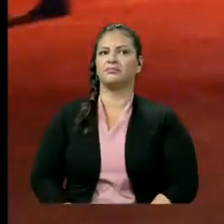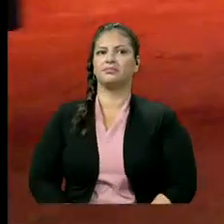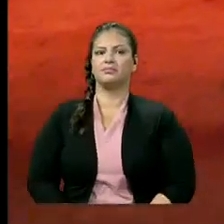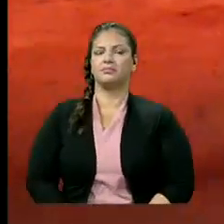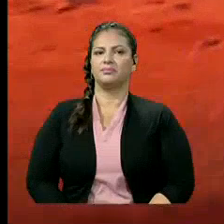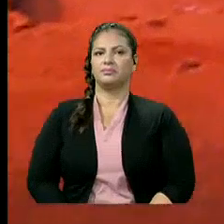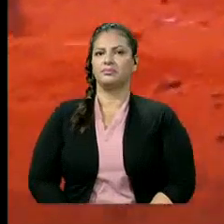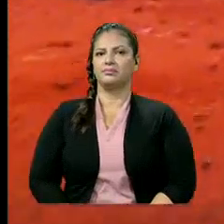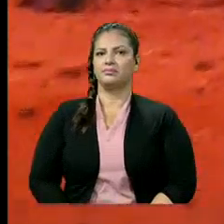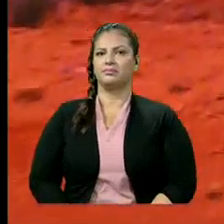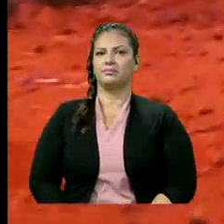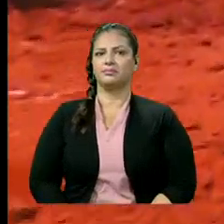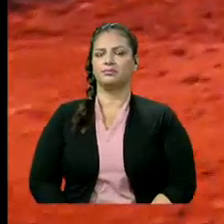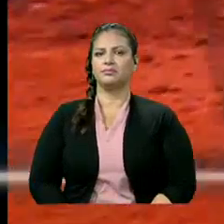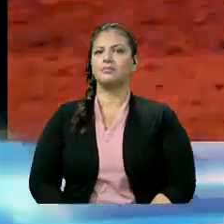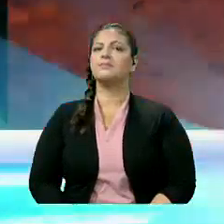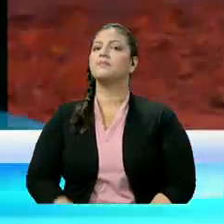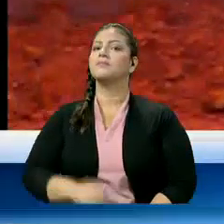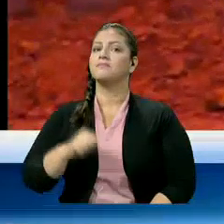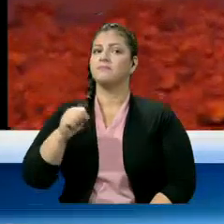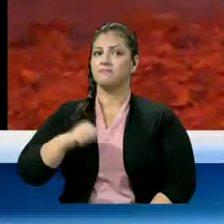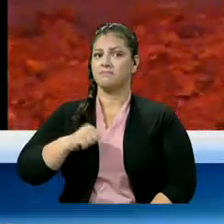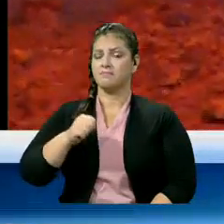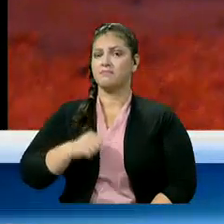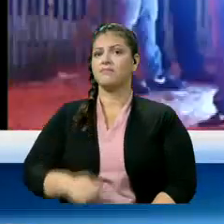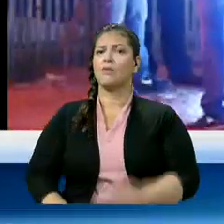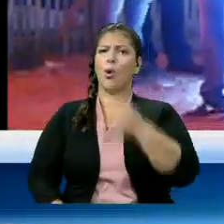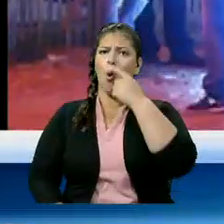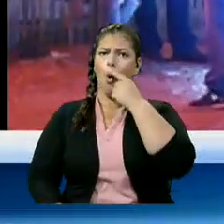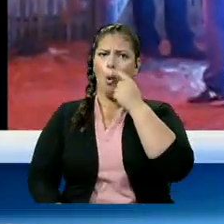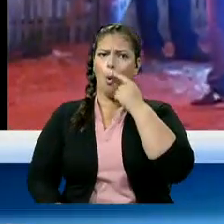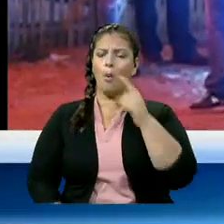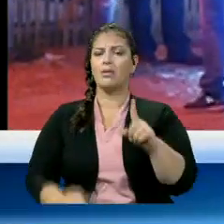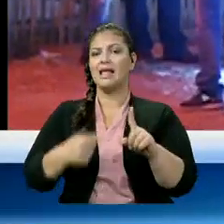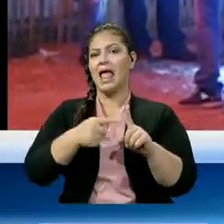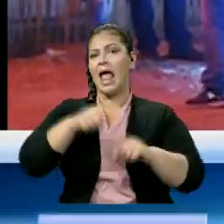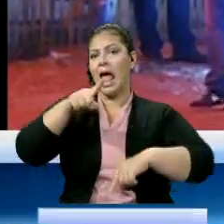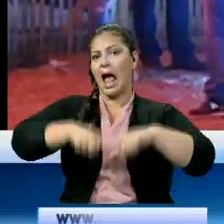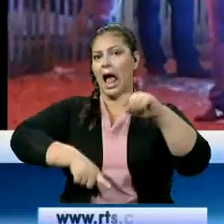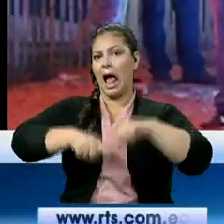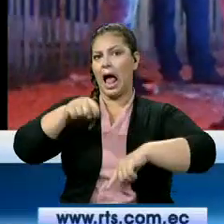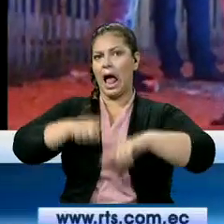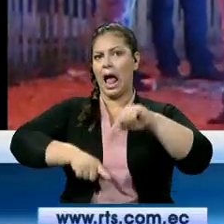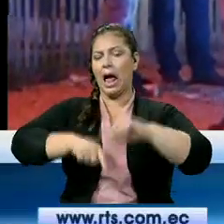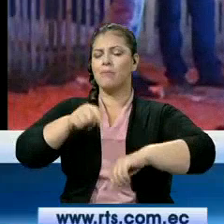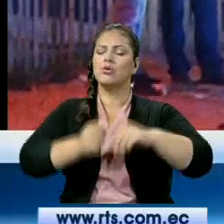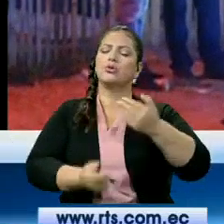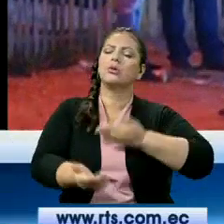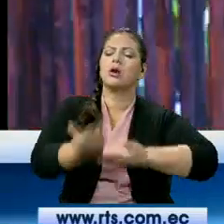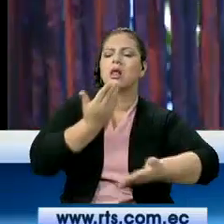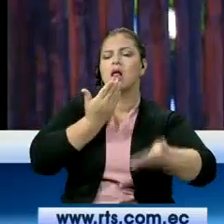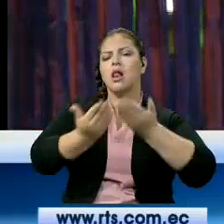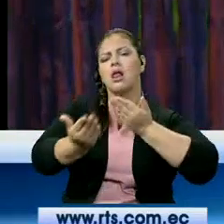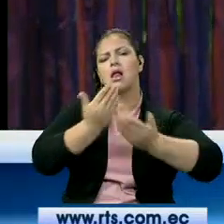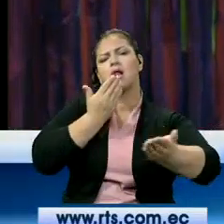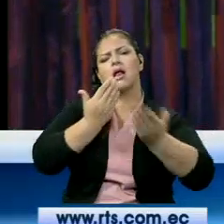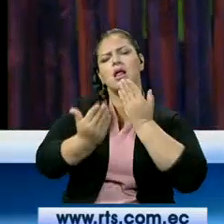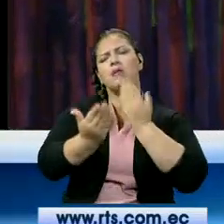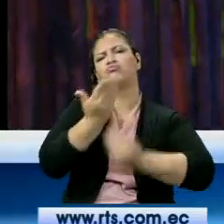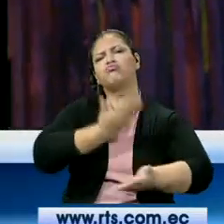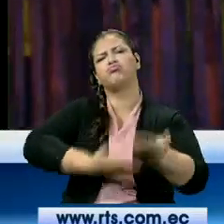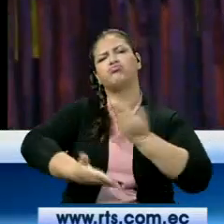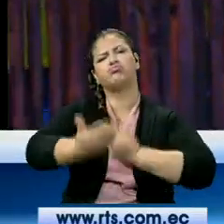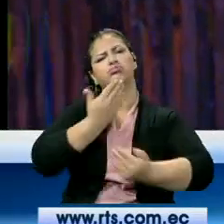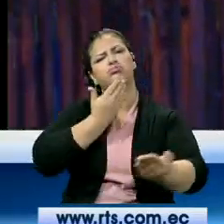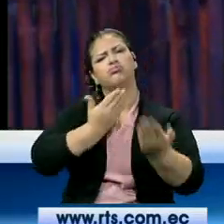Le propinaron varios disparos mientras conversaba con unos amigos a pocos metros de su casa, ubicada